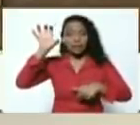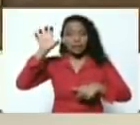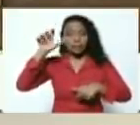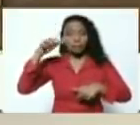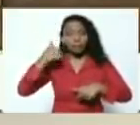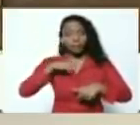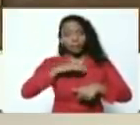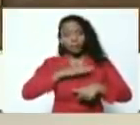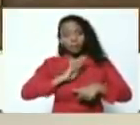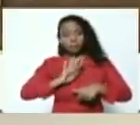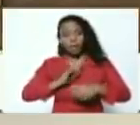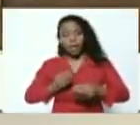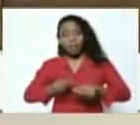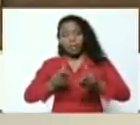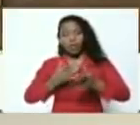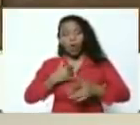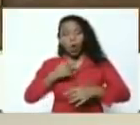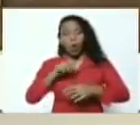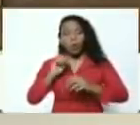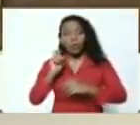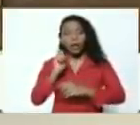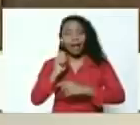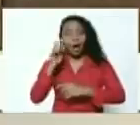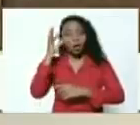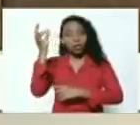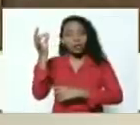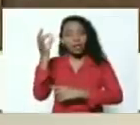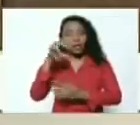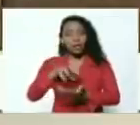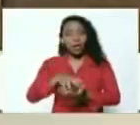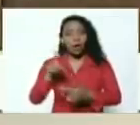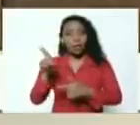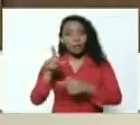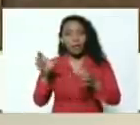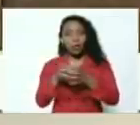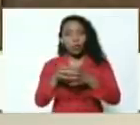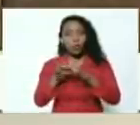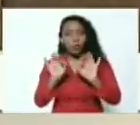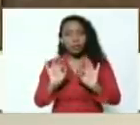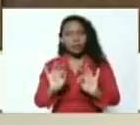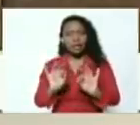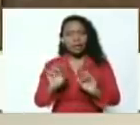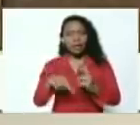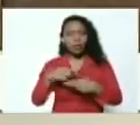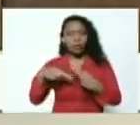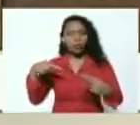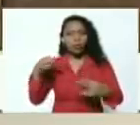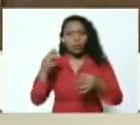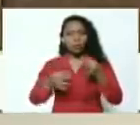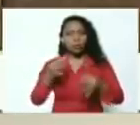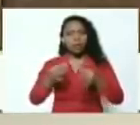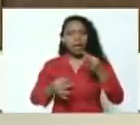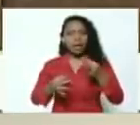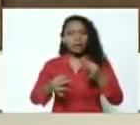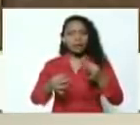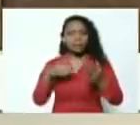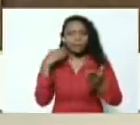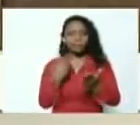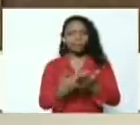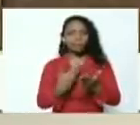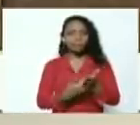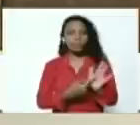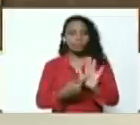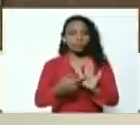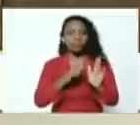estamos dando una tarea como Consejo de Estado a esta Comisión Especial de la Revolución Judicial de presentar un